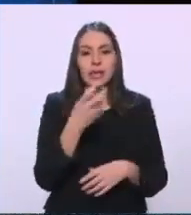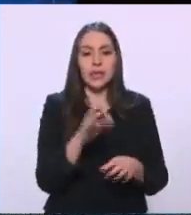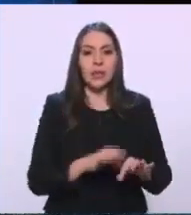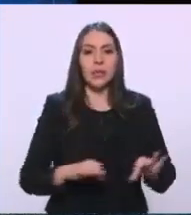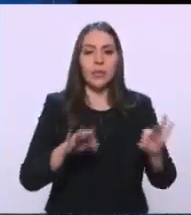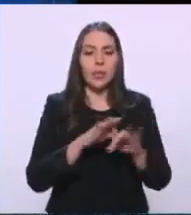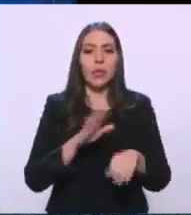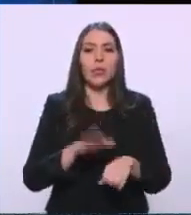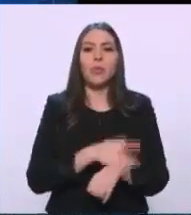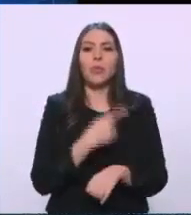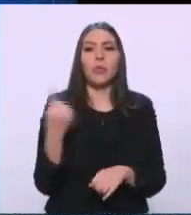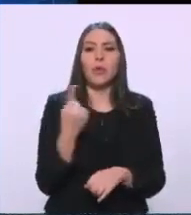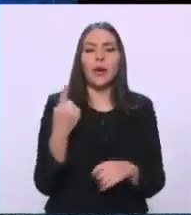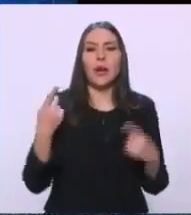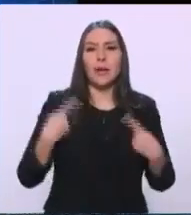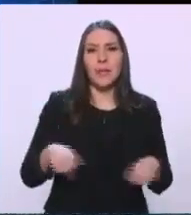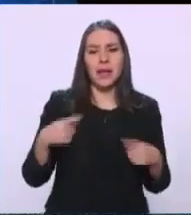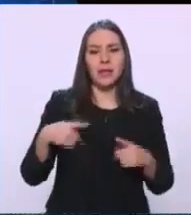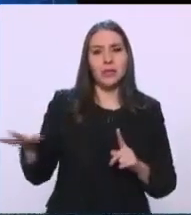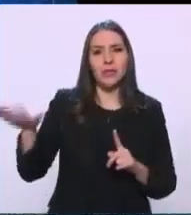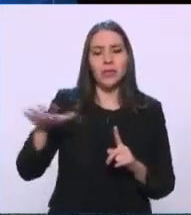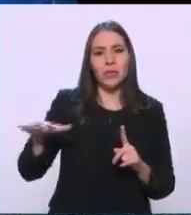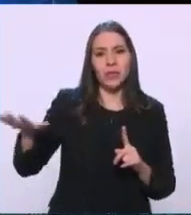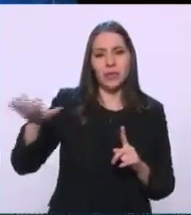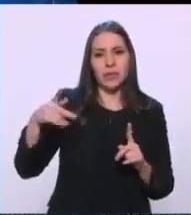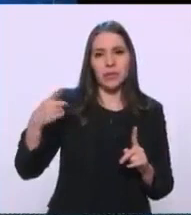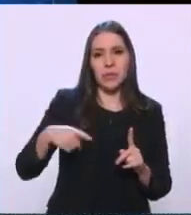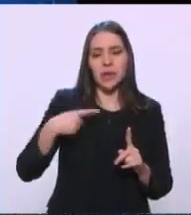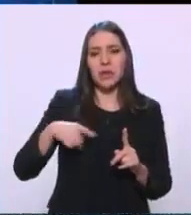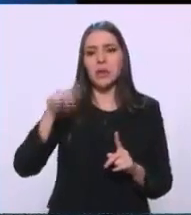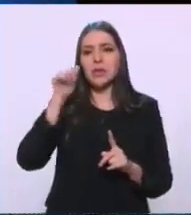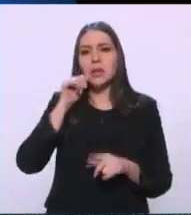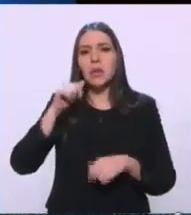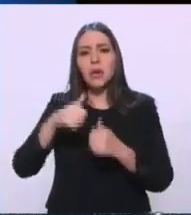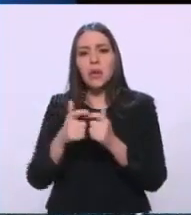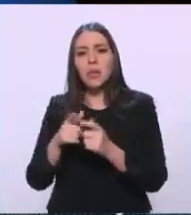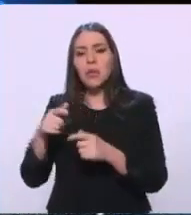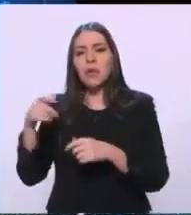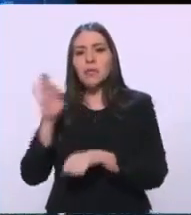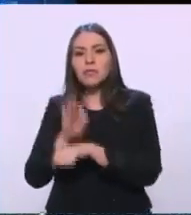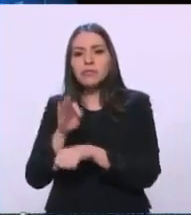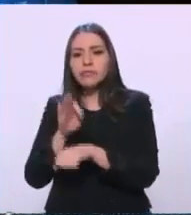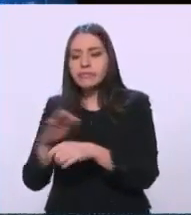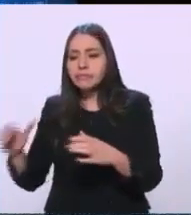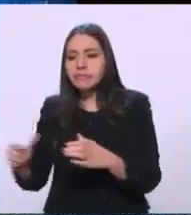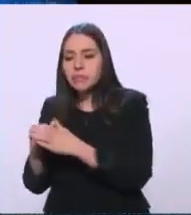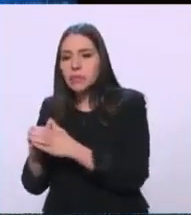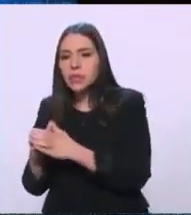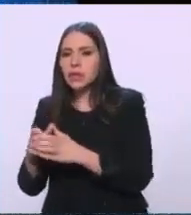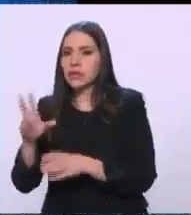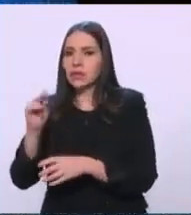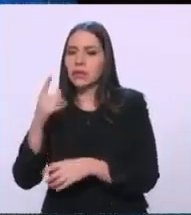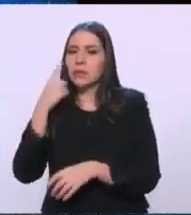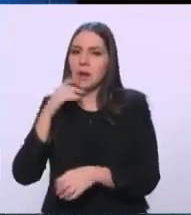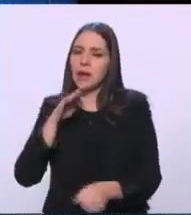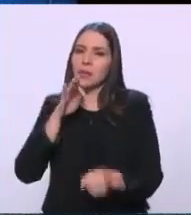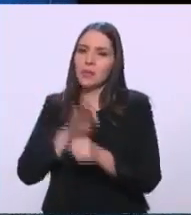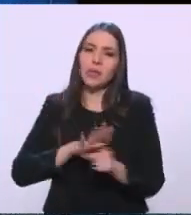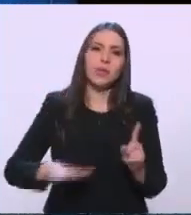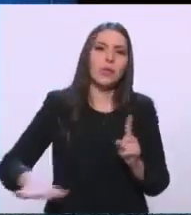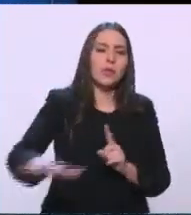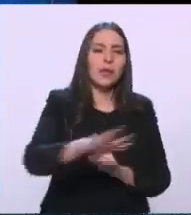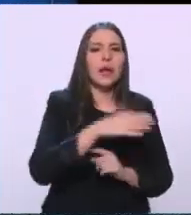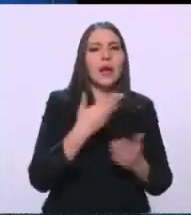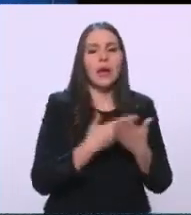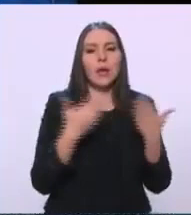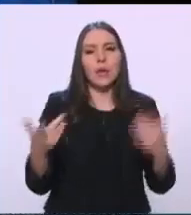la etiqueta de ser liberales, que es una etiqueta que Andrés Manuel ha recuperado para el movimiento de la